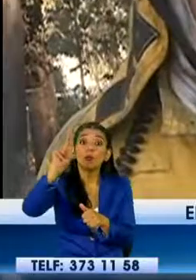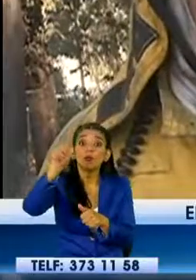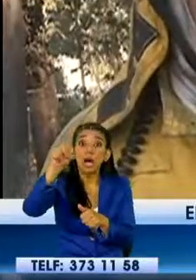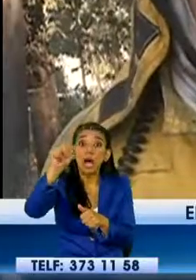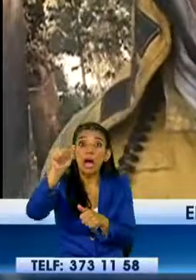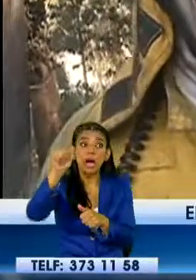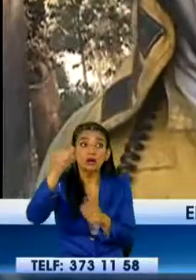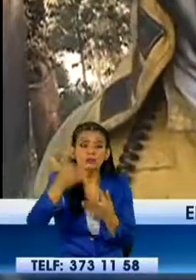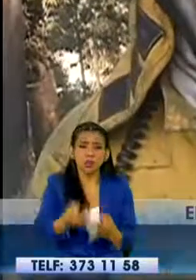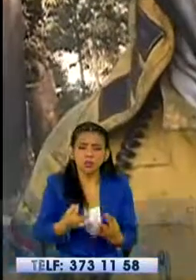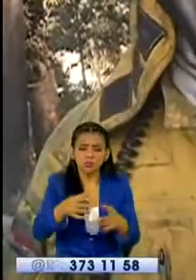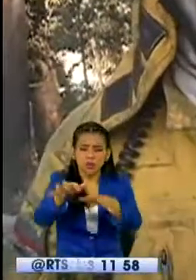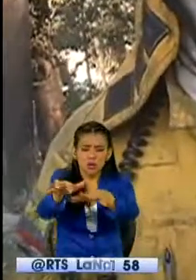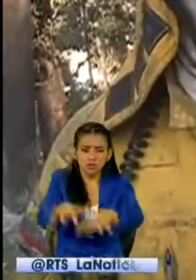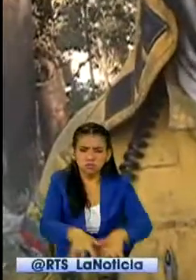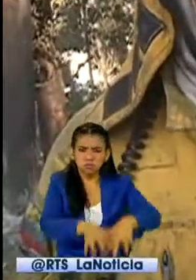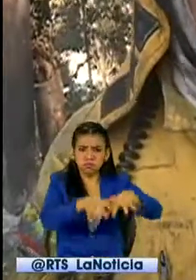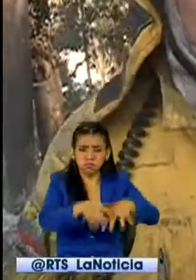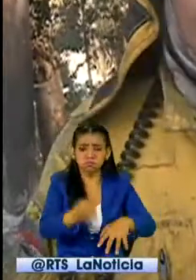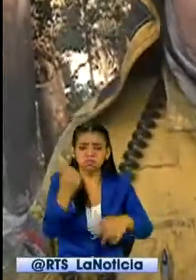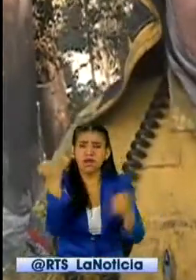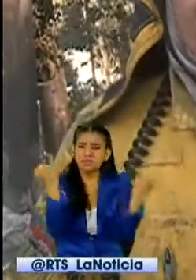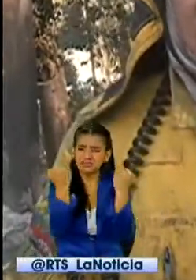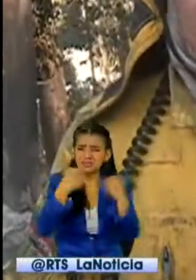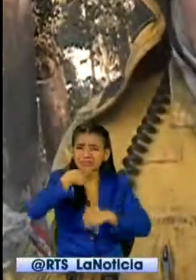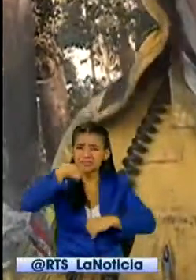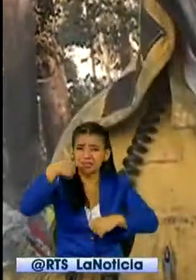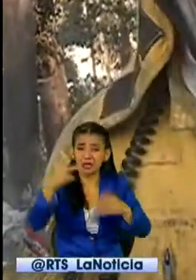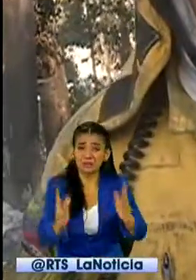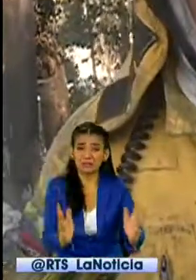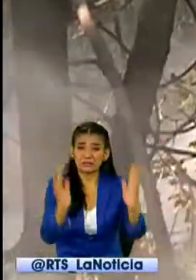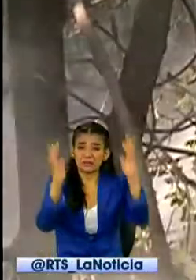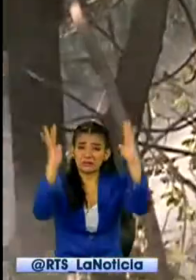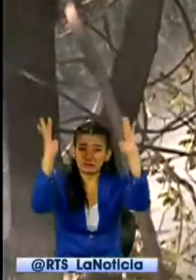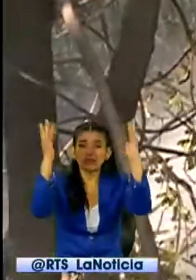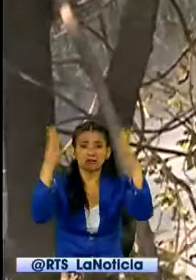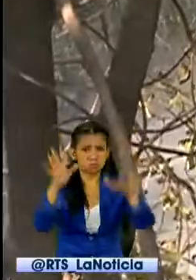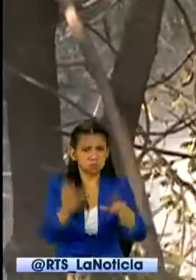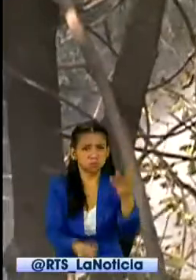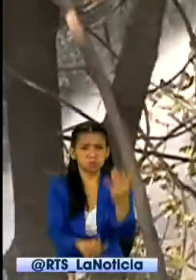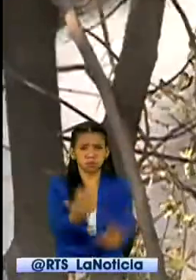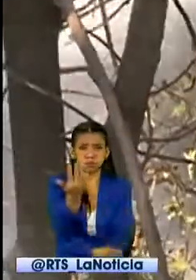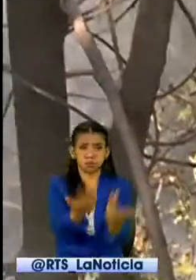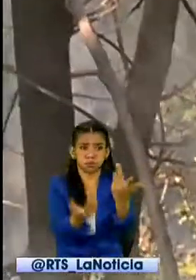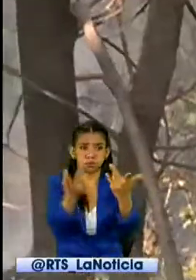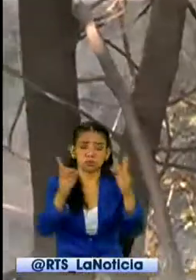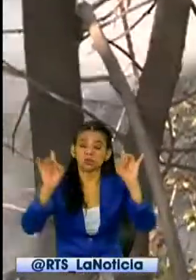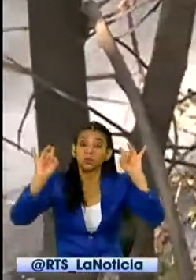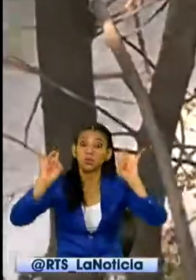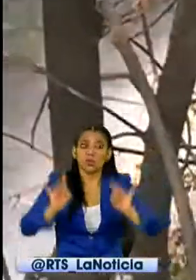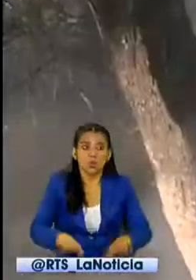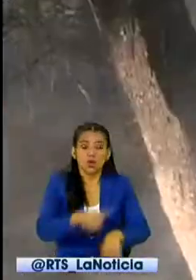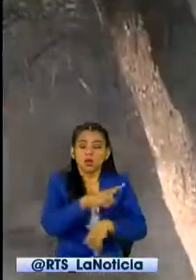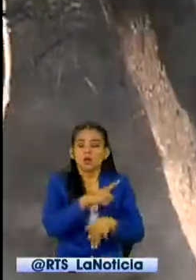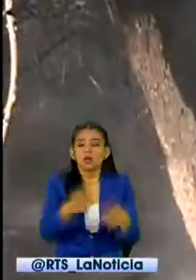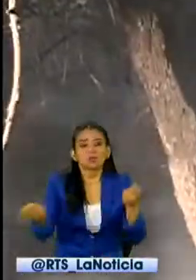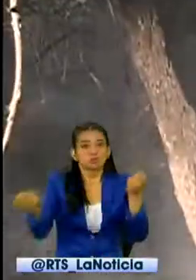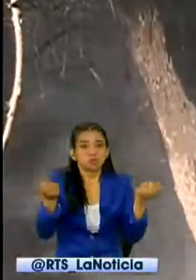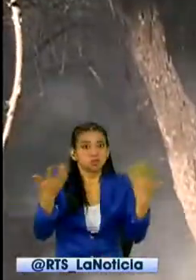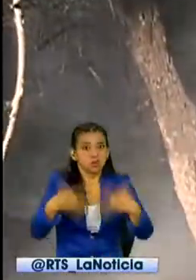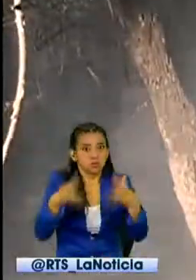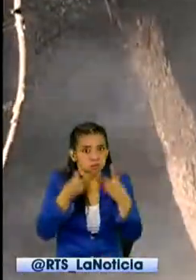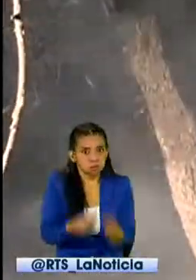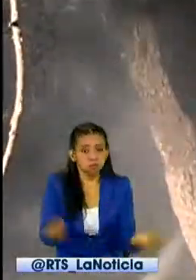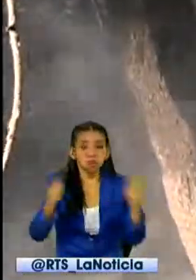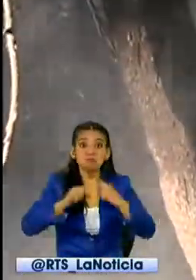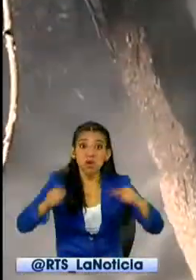de vegetación seca, arbolada y arbustos chaparros. Afortunadamente, este incendio fue controlado, mientras que